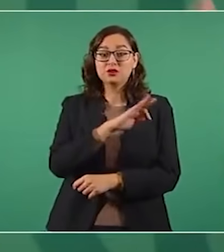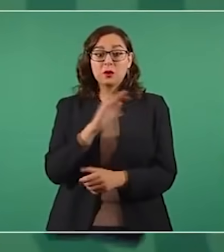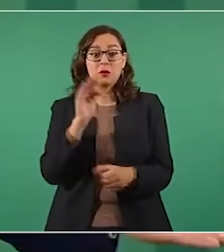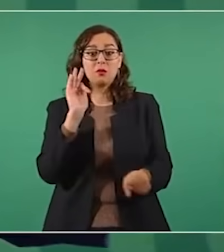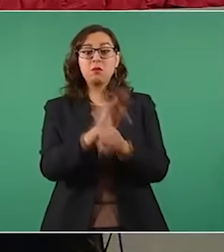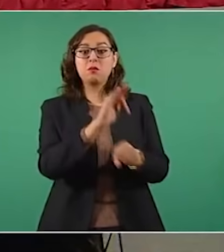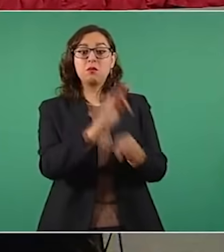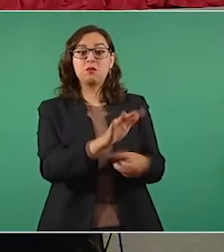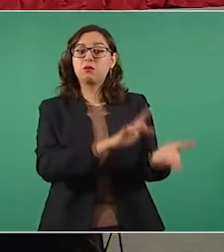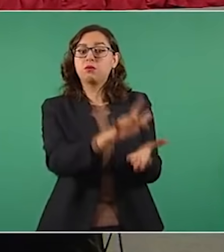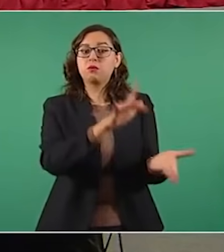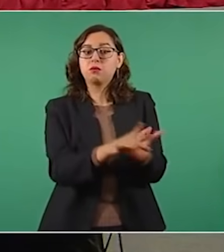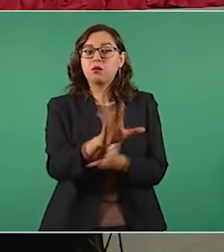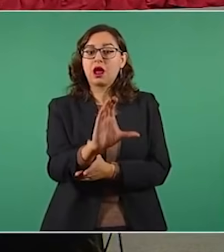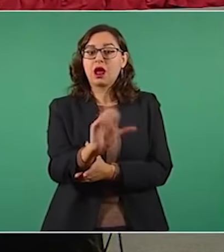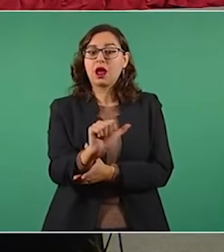¿Dónde los obtuvieron? ¿Cómo?